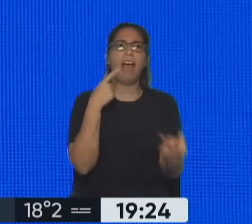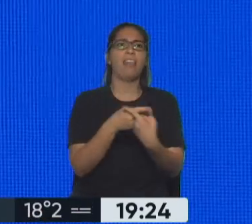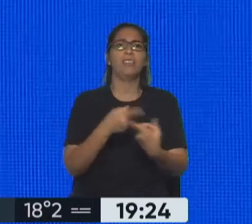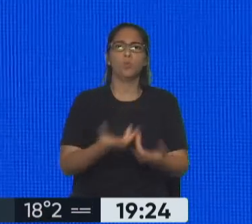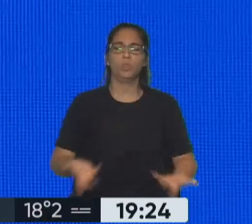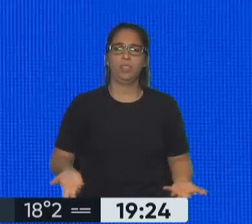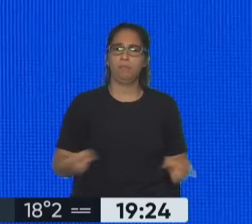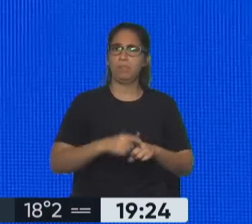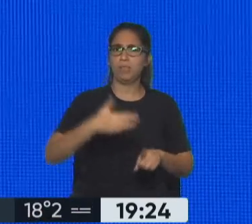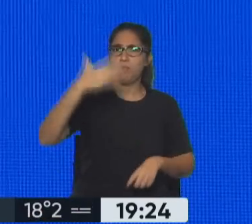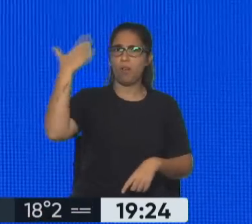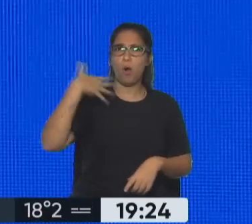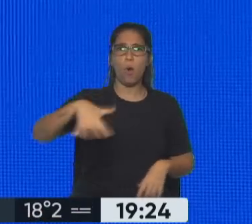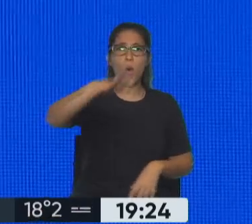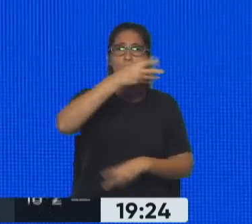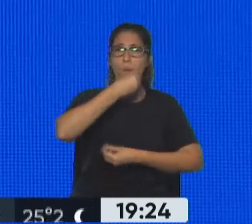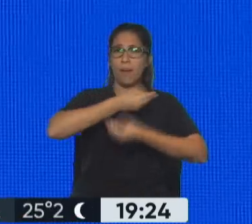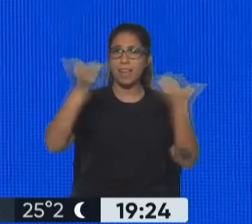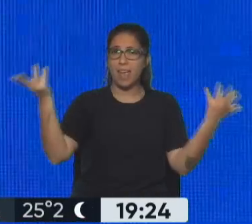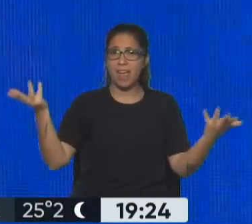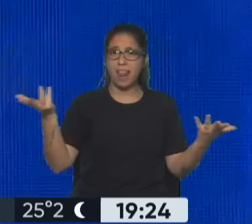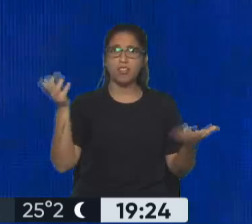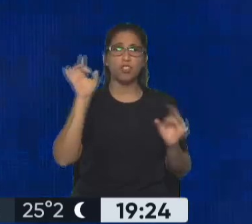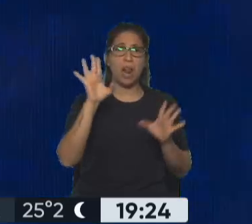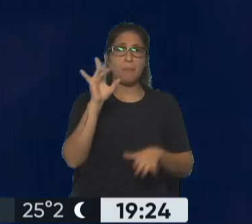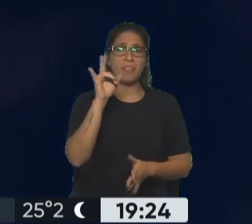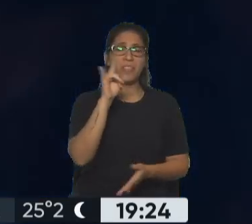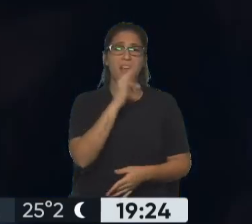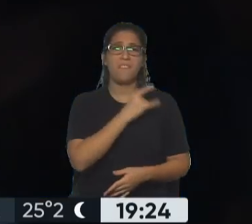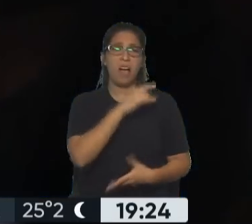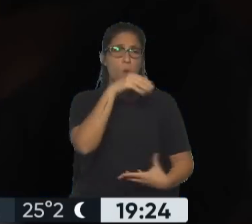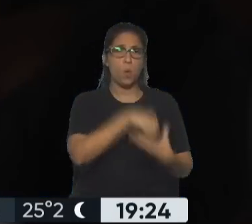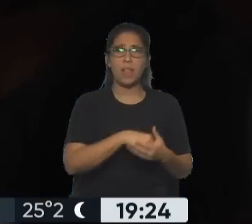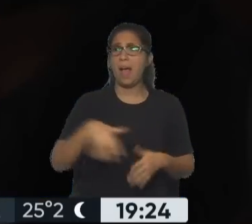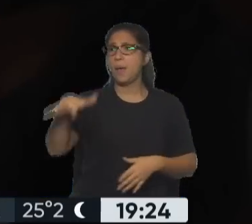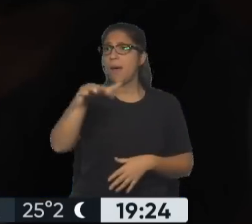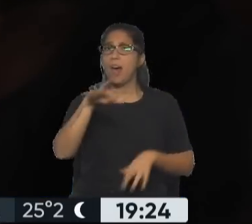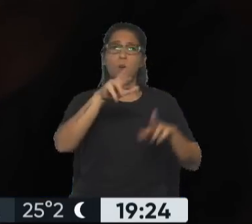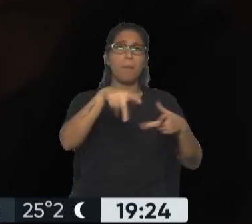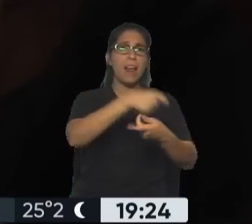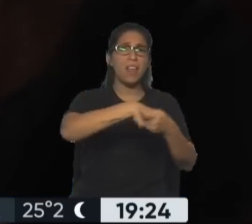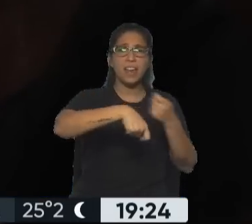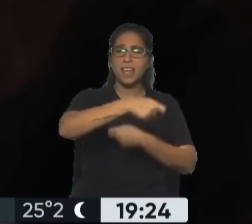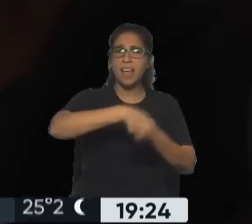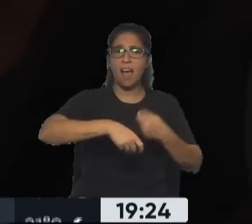época, en todas partes, no solamente en la facultad, en el barrio, en la panadería.